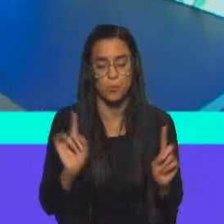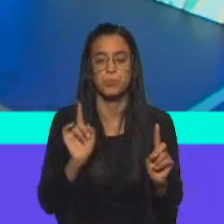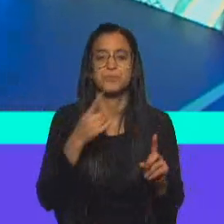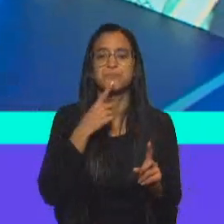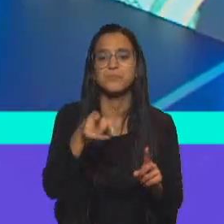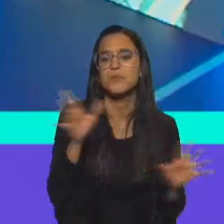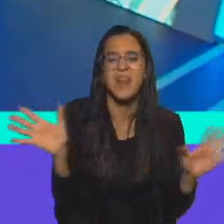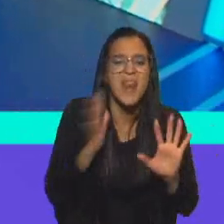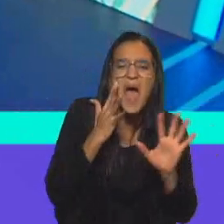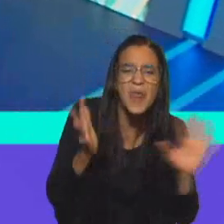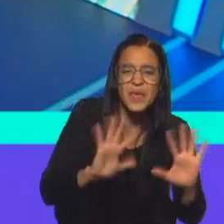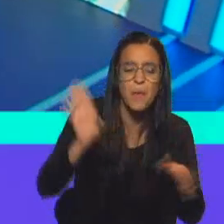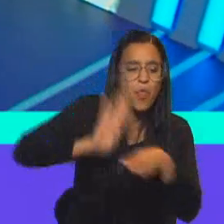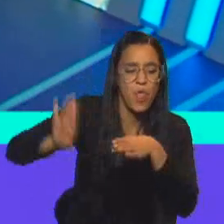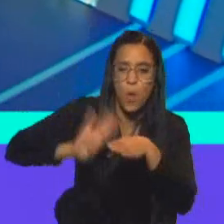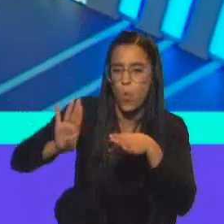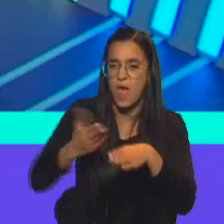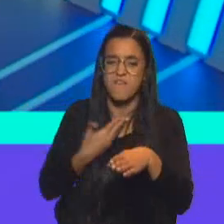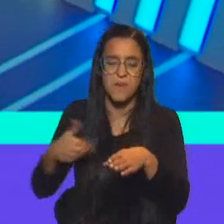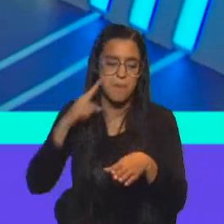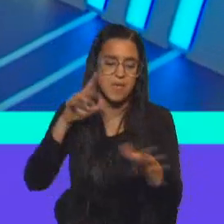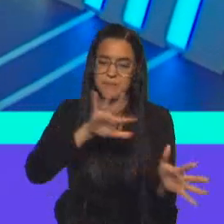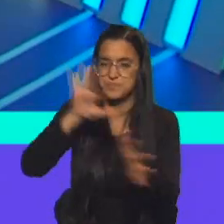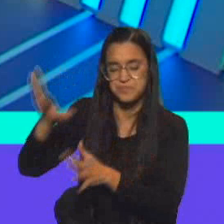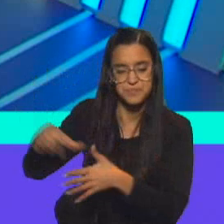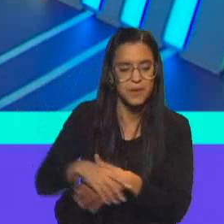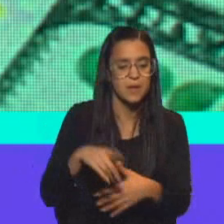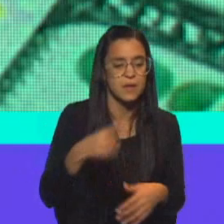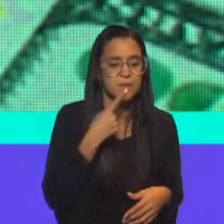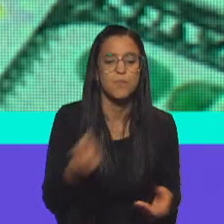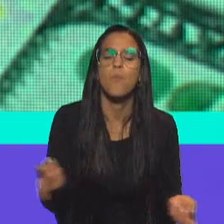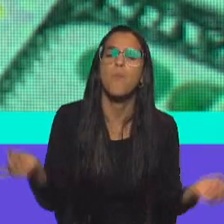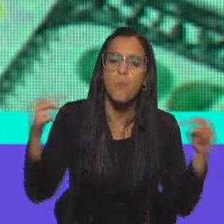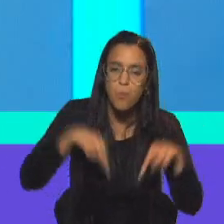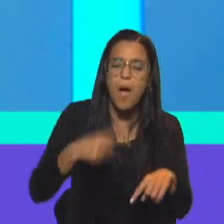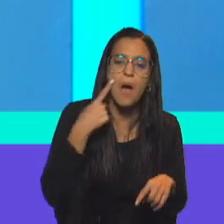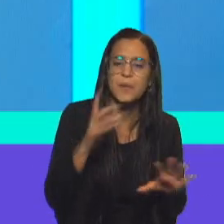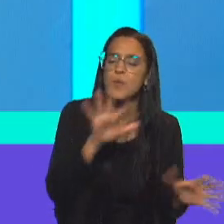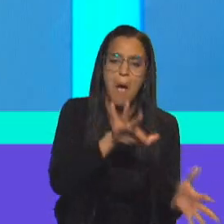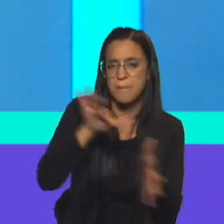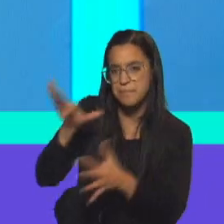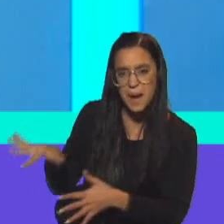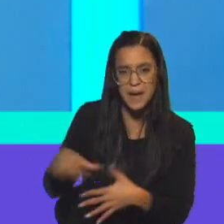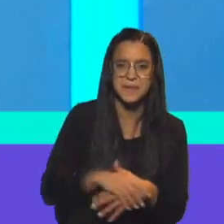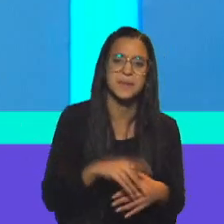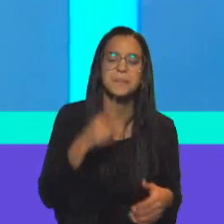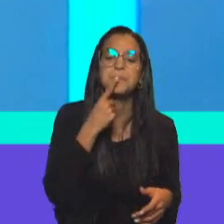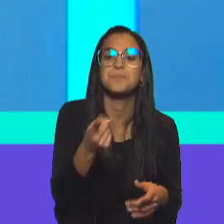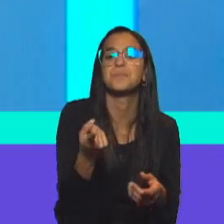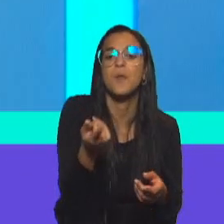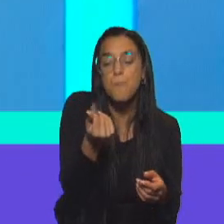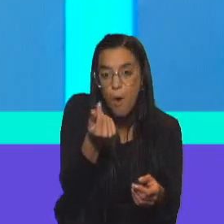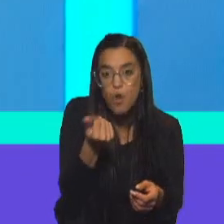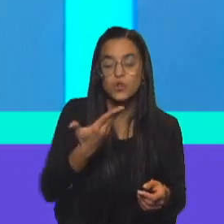que ver con esa deuda que tenemos con el fmi ahora todas echamos y empezamos de nuevo en claro y pero esa parte es un monto que el